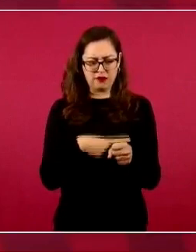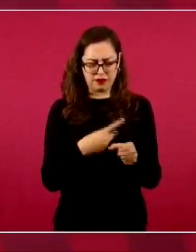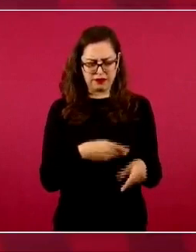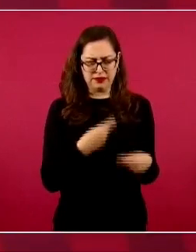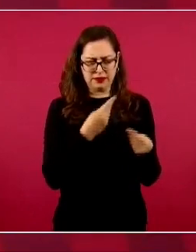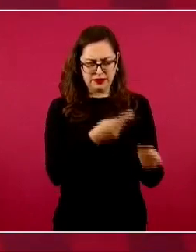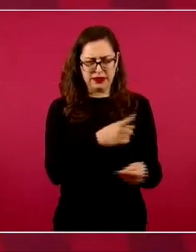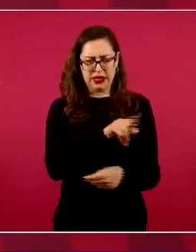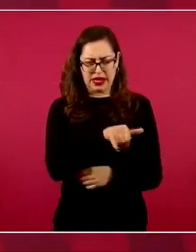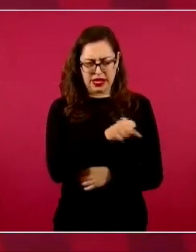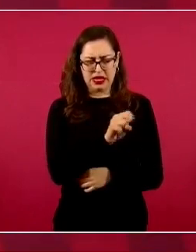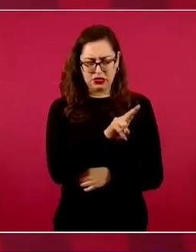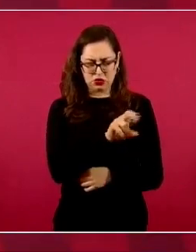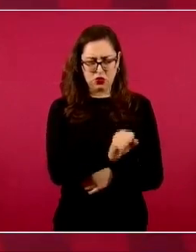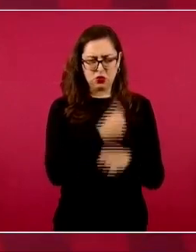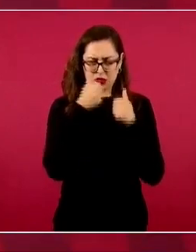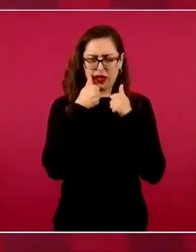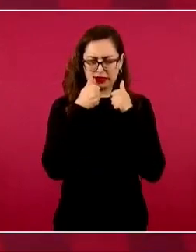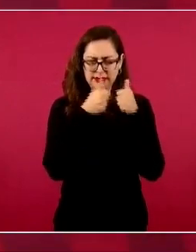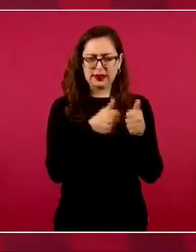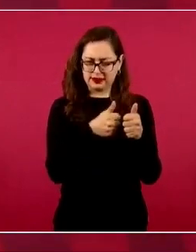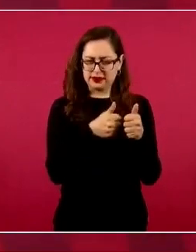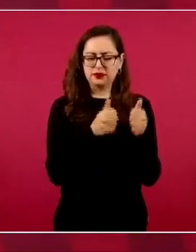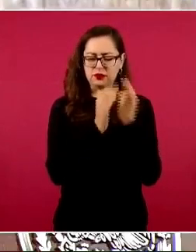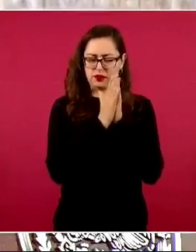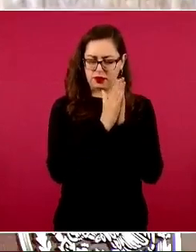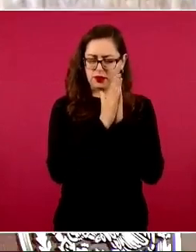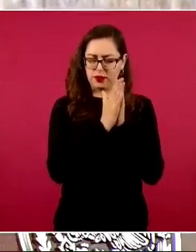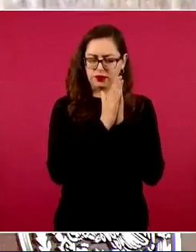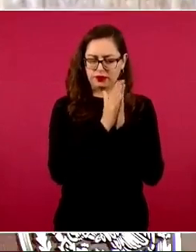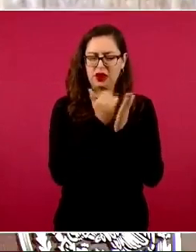ahora mismo, ¿no? Lo vemos, vamos a ayudar.